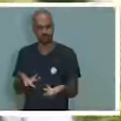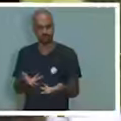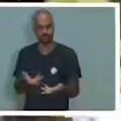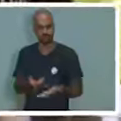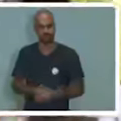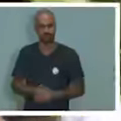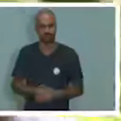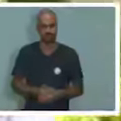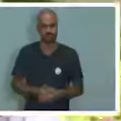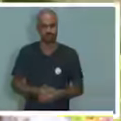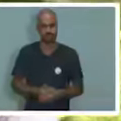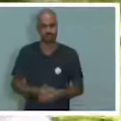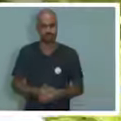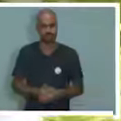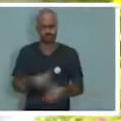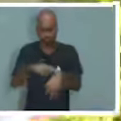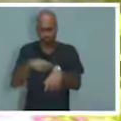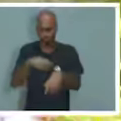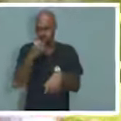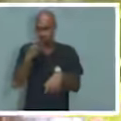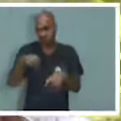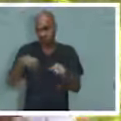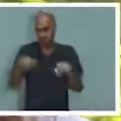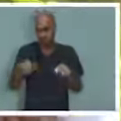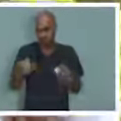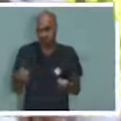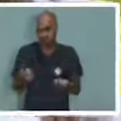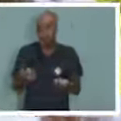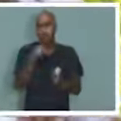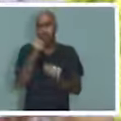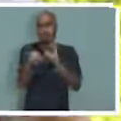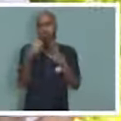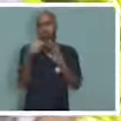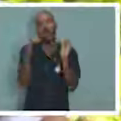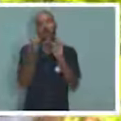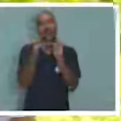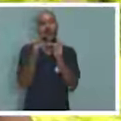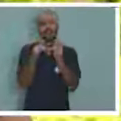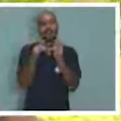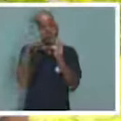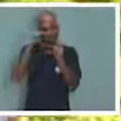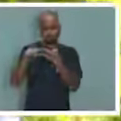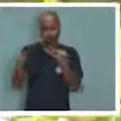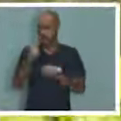like, estás a tiempo de hacerlo. Escríbenos a nuestra dirección de correo electrónico